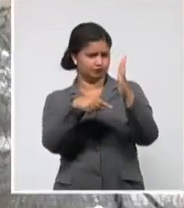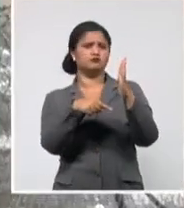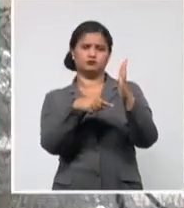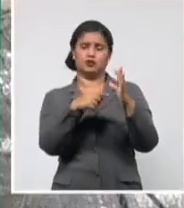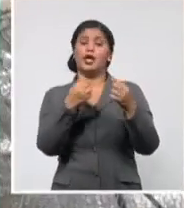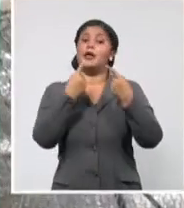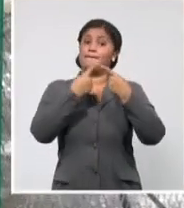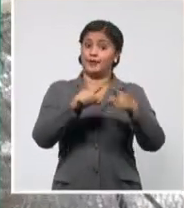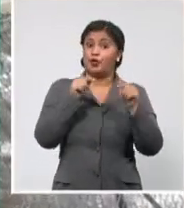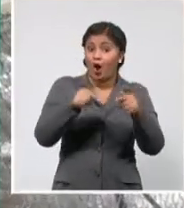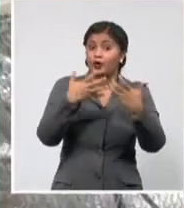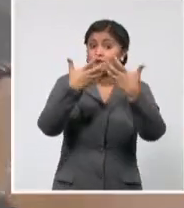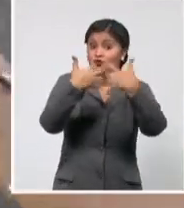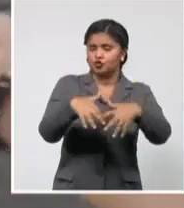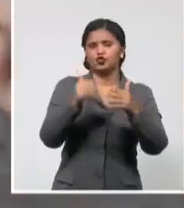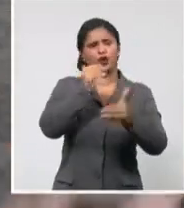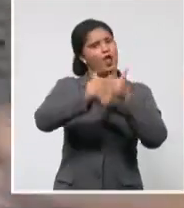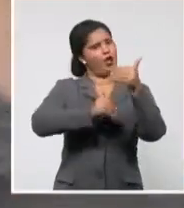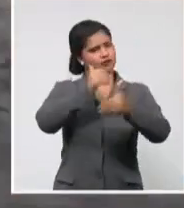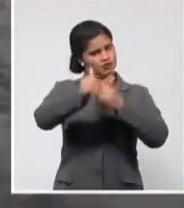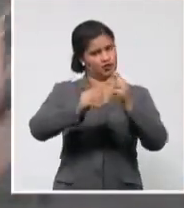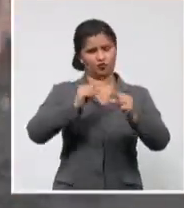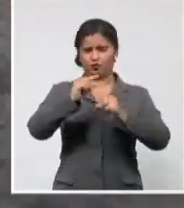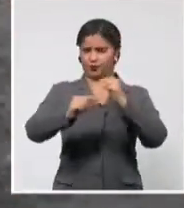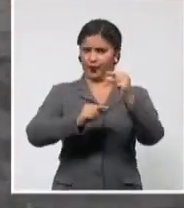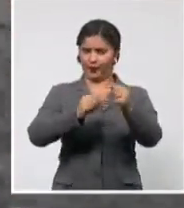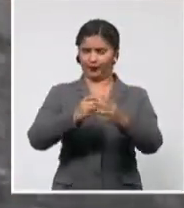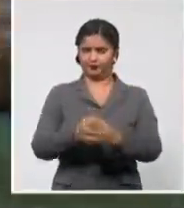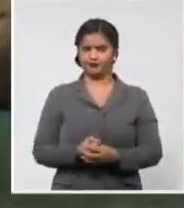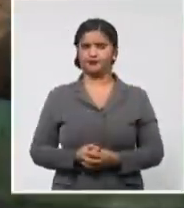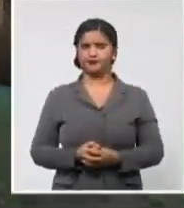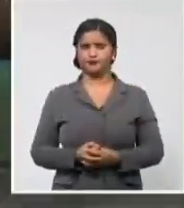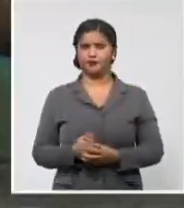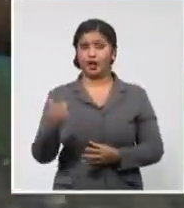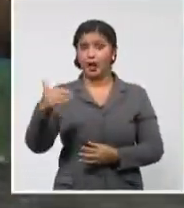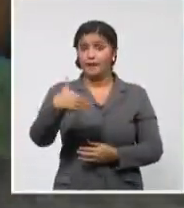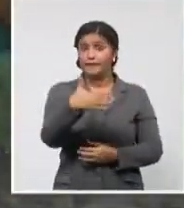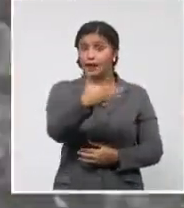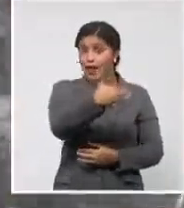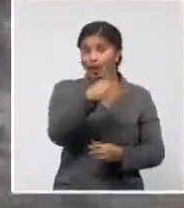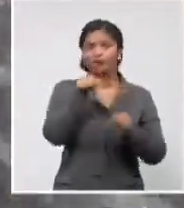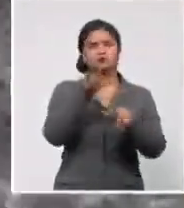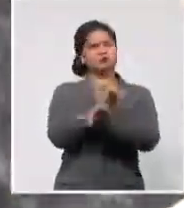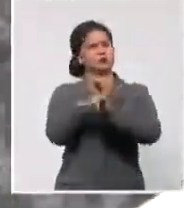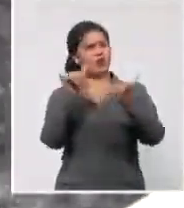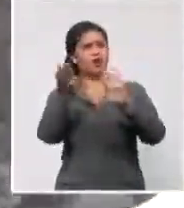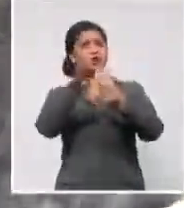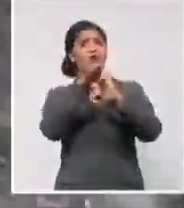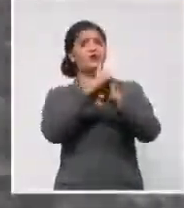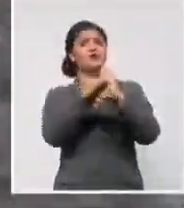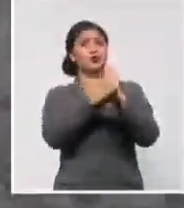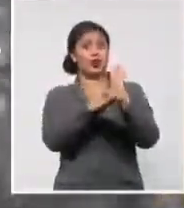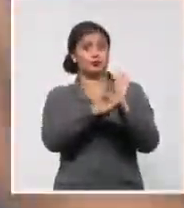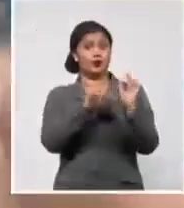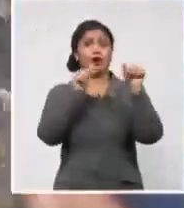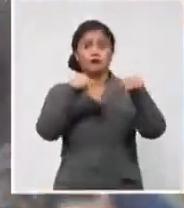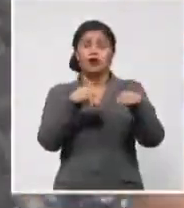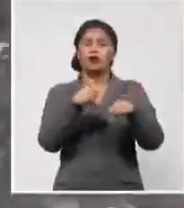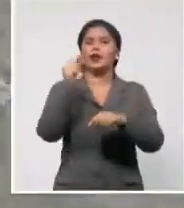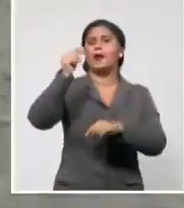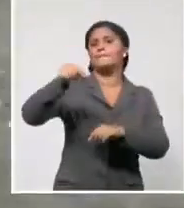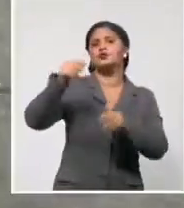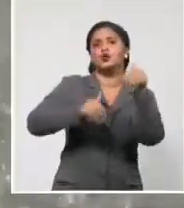la visita a unidades productivas de la pesca se constató el avance en el programa de la acuicultura, en el que se insertan productores privados como